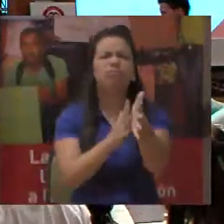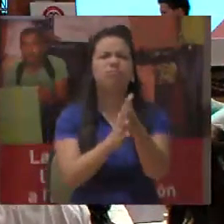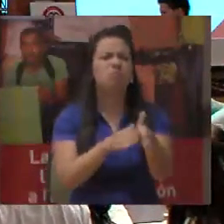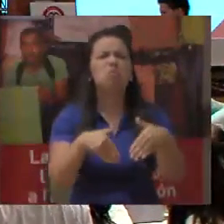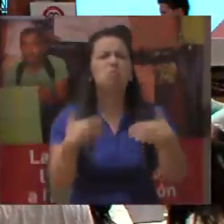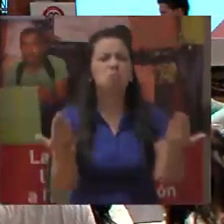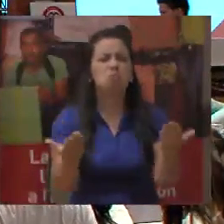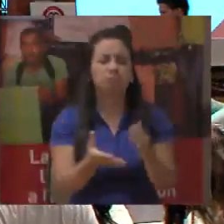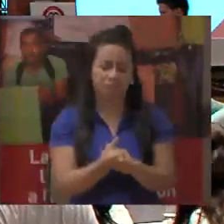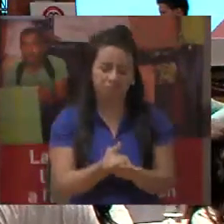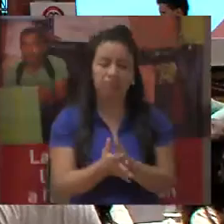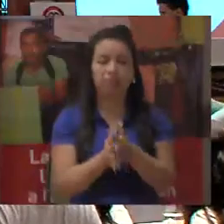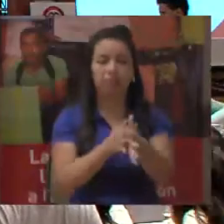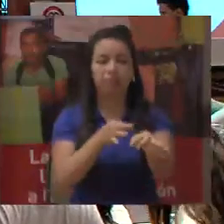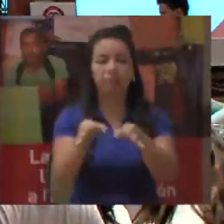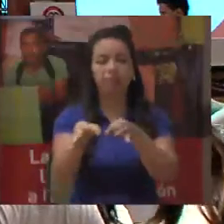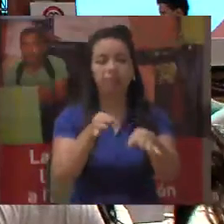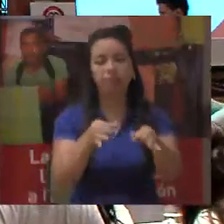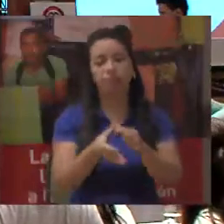que